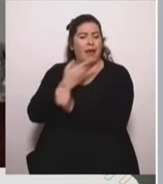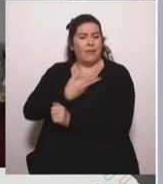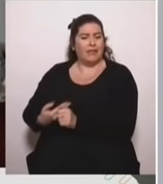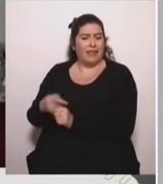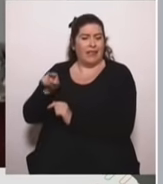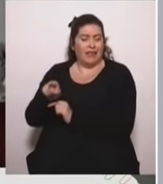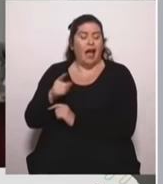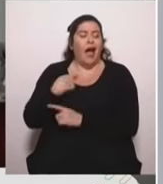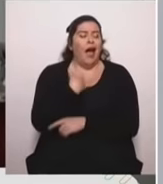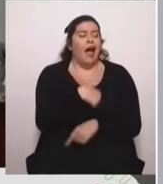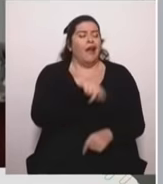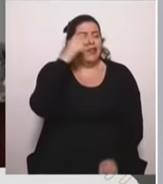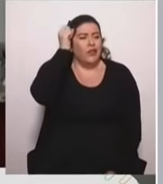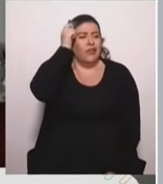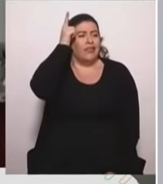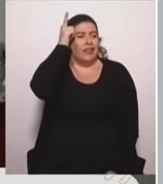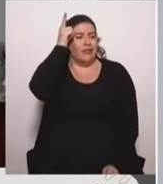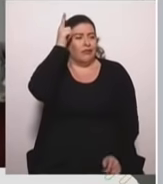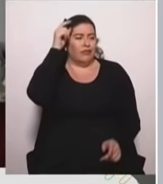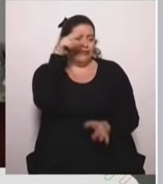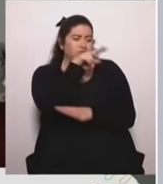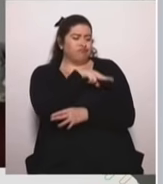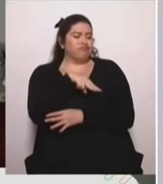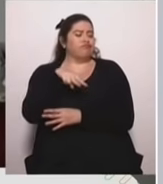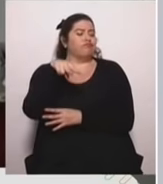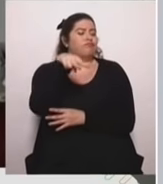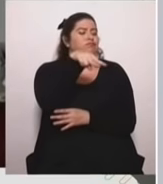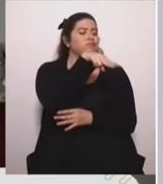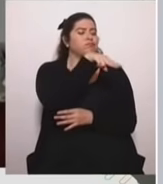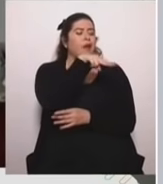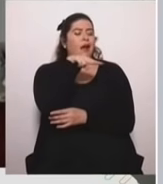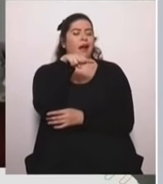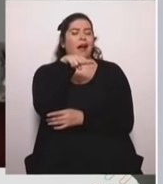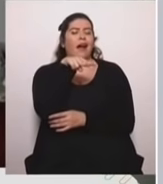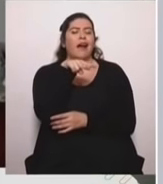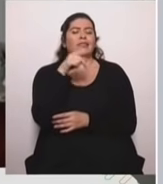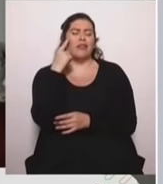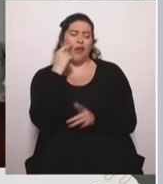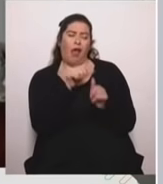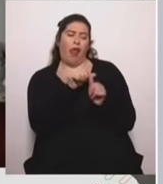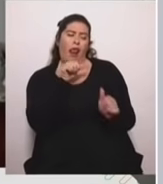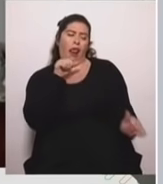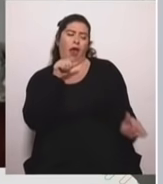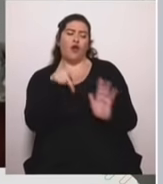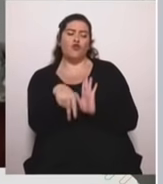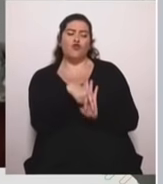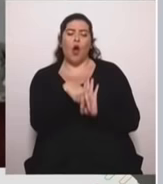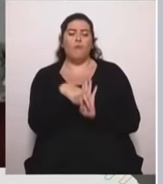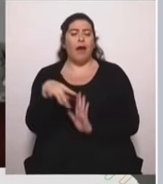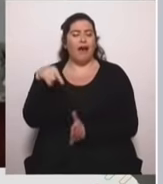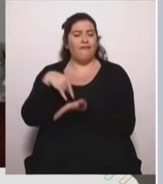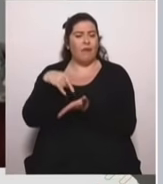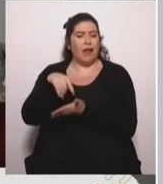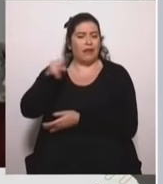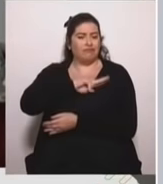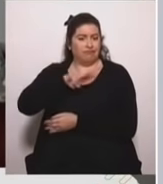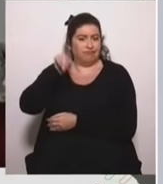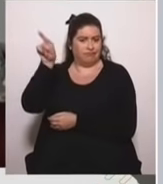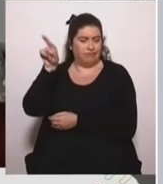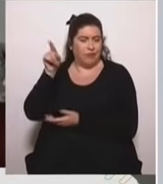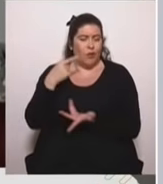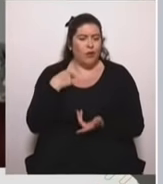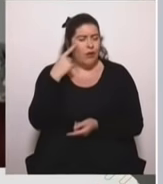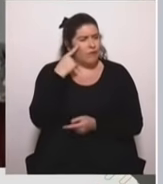expresiones constituyente o constituido, en primer lugar, tienen que ver con el objeto, con la materia a la cual se dedica un órgano. Y no es